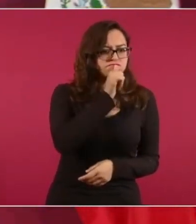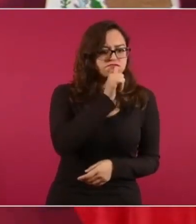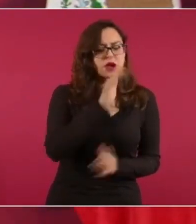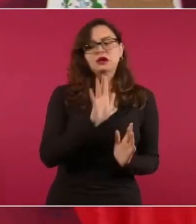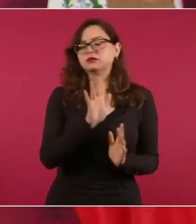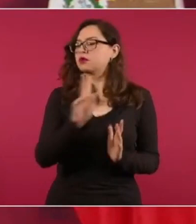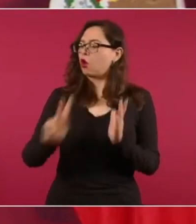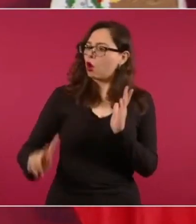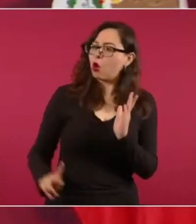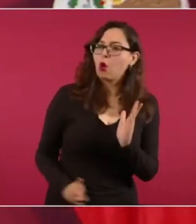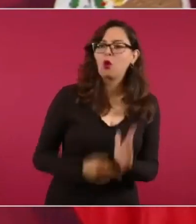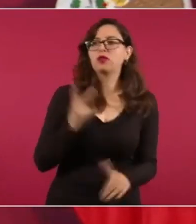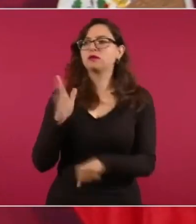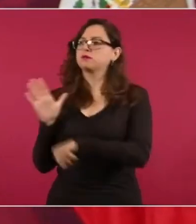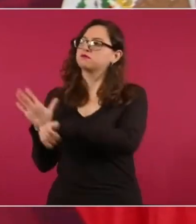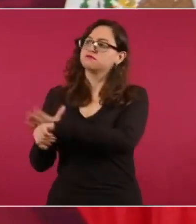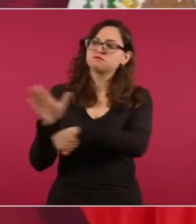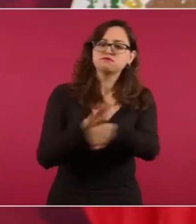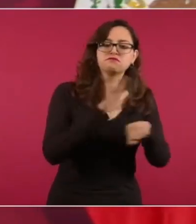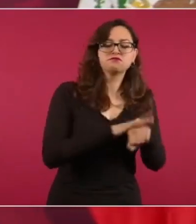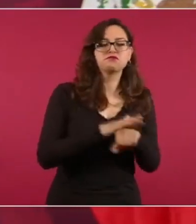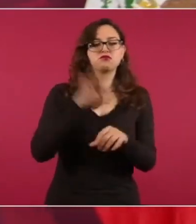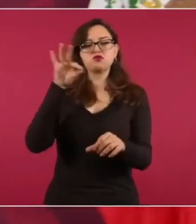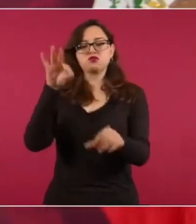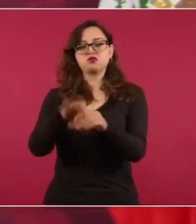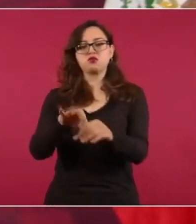hay una segunda vuelta.